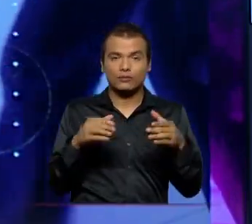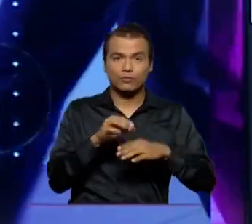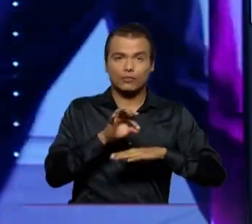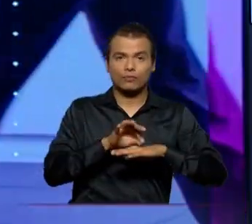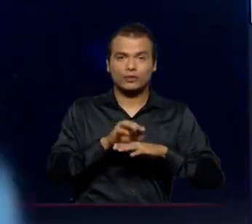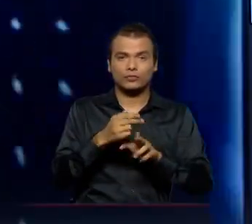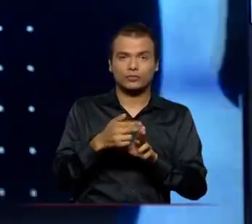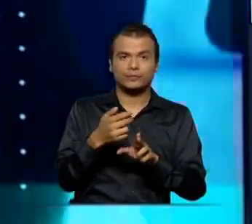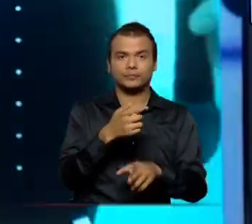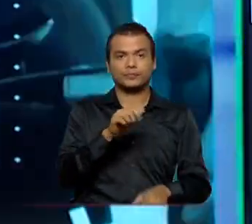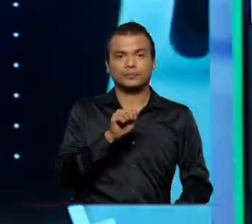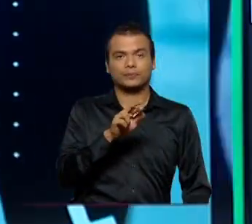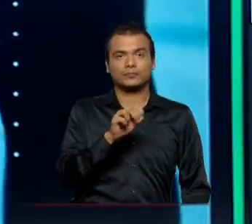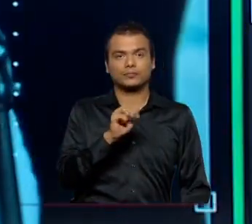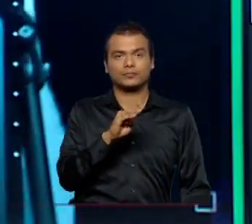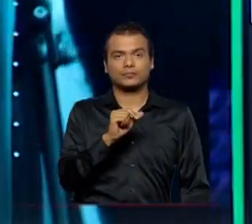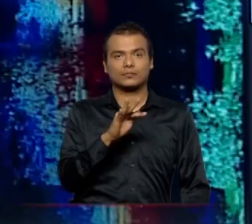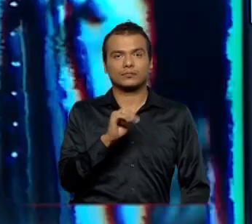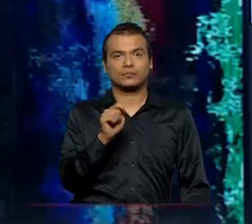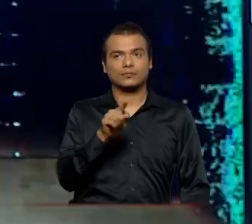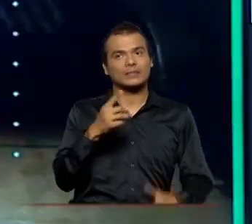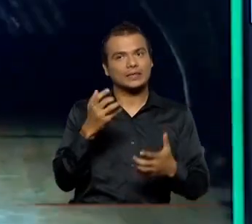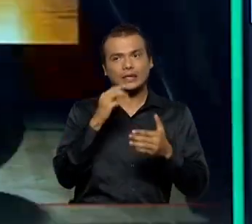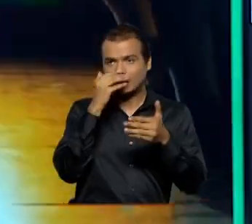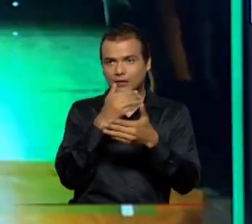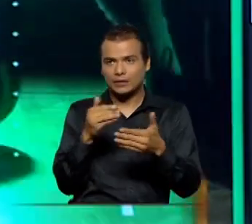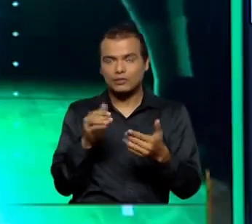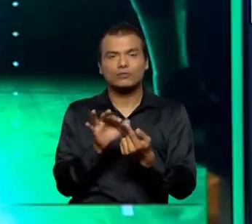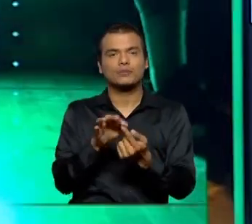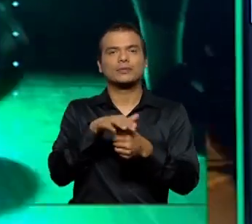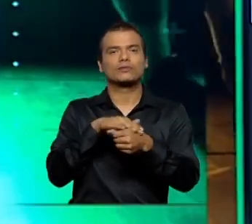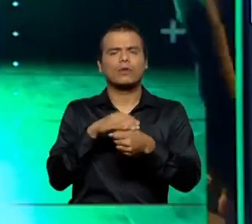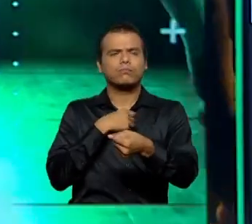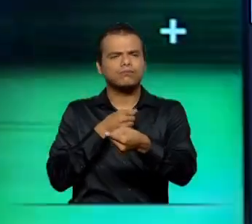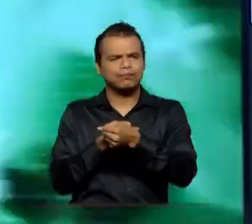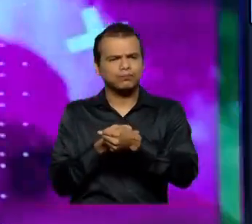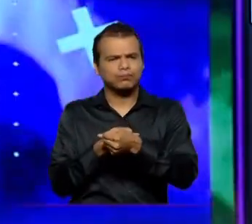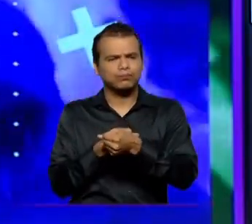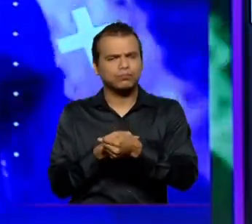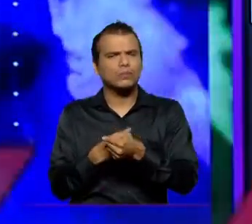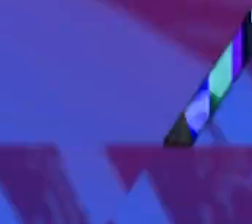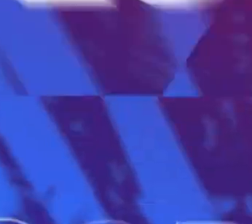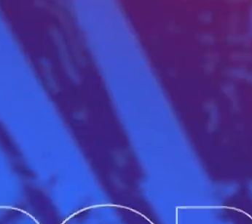deportivos para impactar la vida de niños en condición de vulnerabilidad.